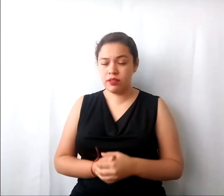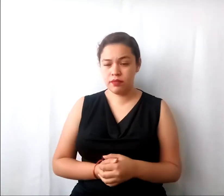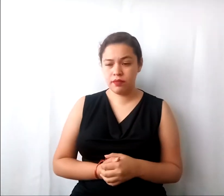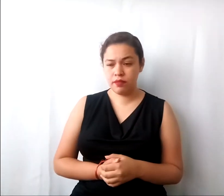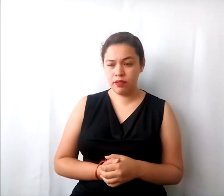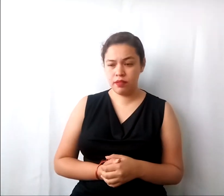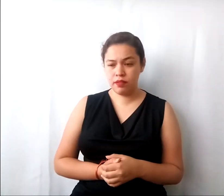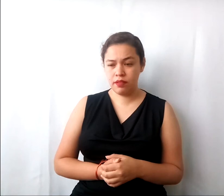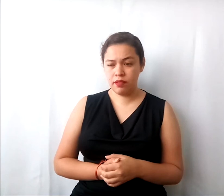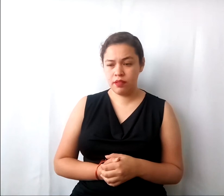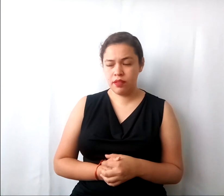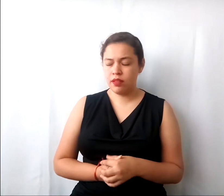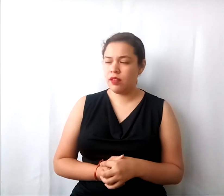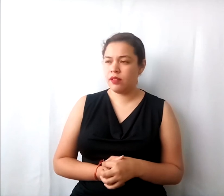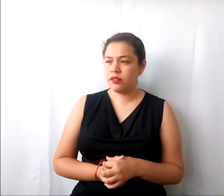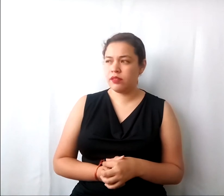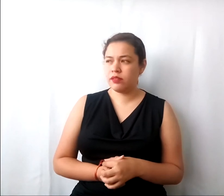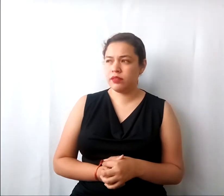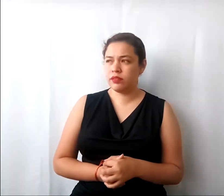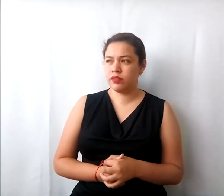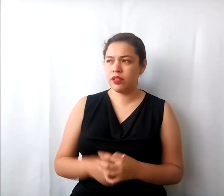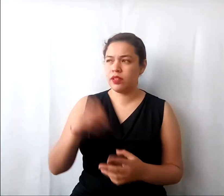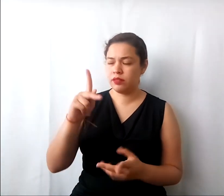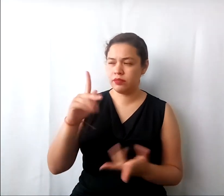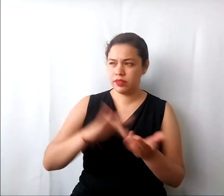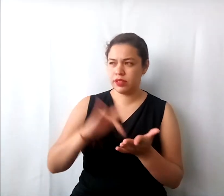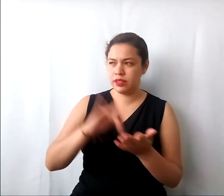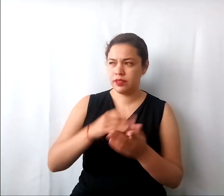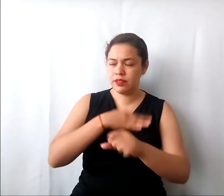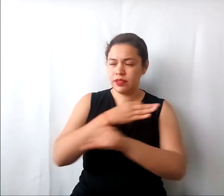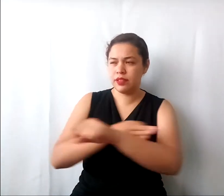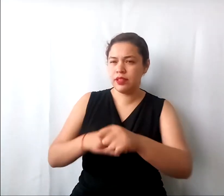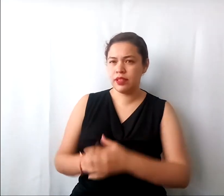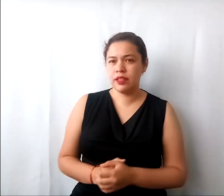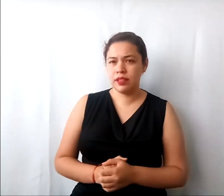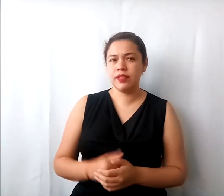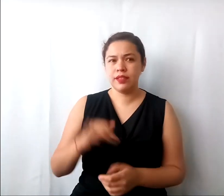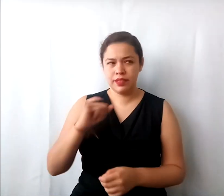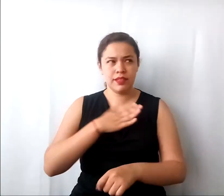Ok. Sí, muchas gracias. Buenas tardes. Sí, pues sí, buena tarde.